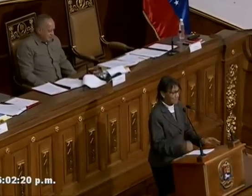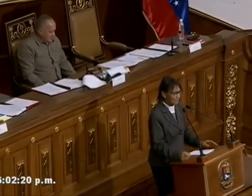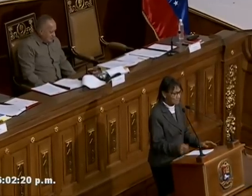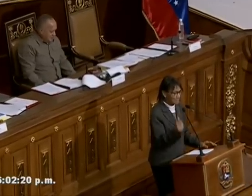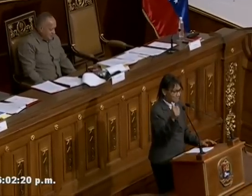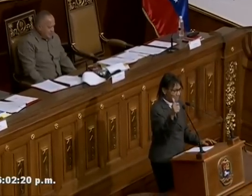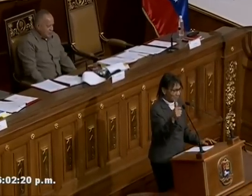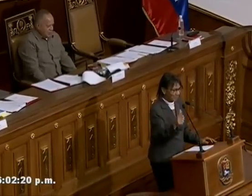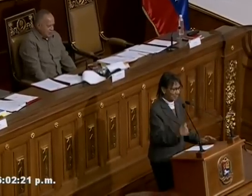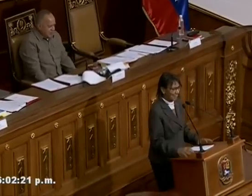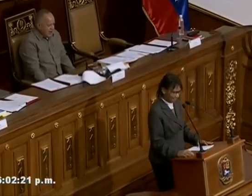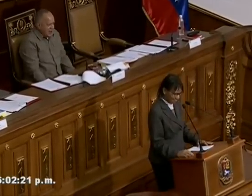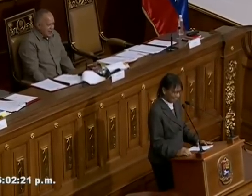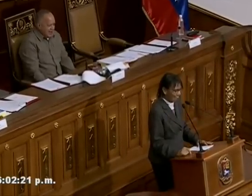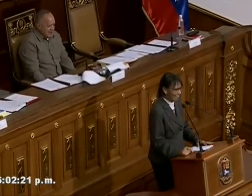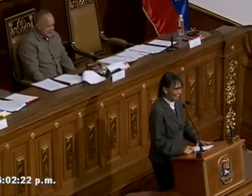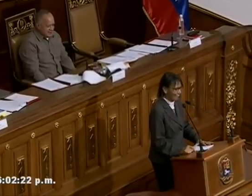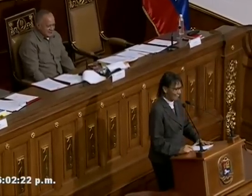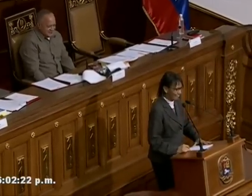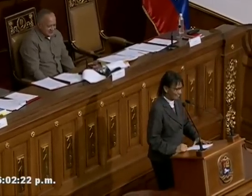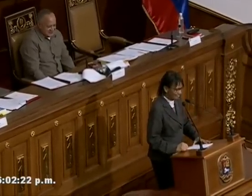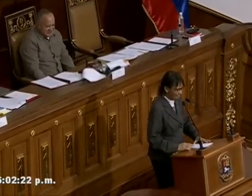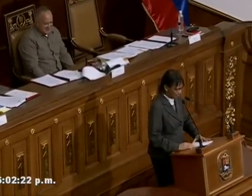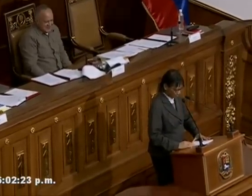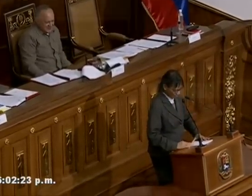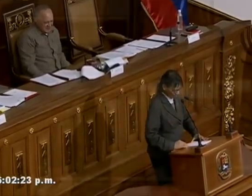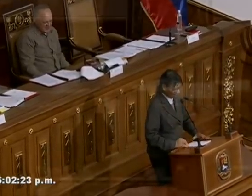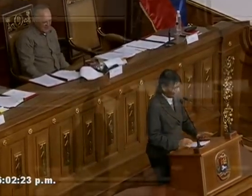Sí. ¡Viva Caripito!